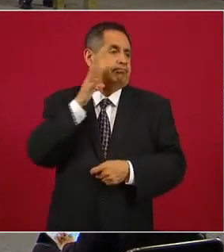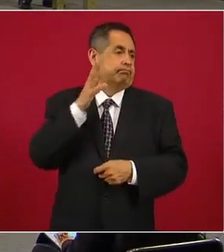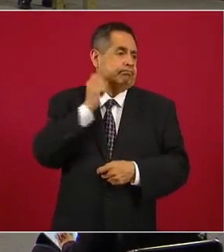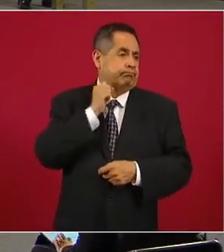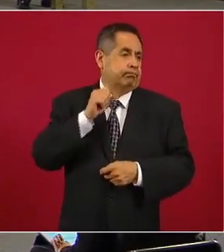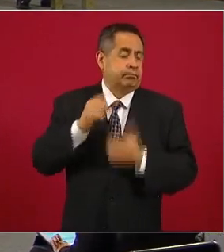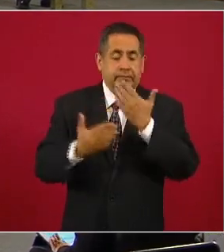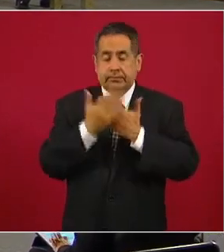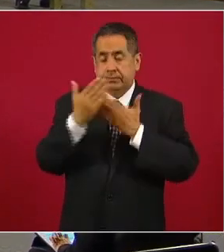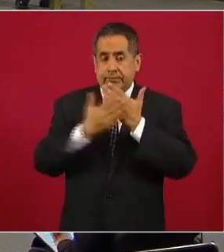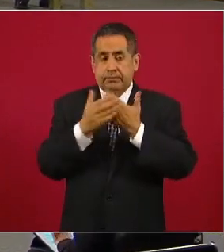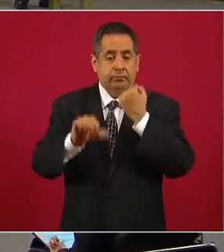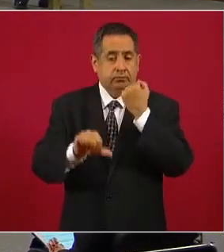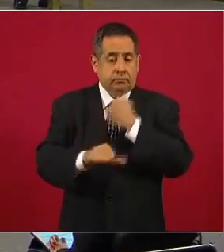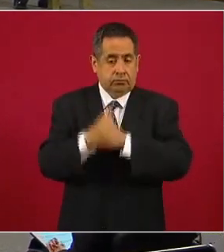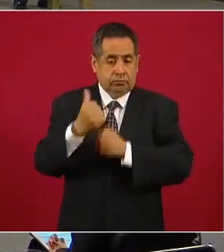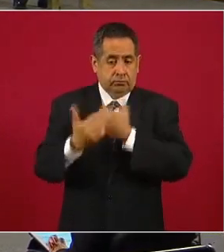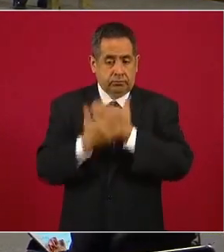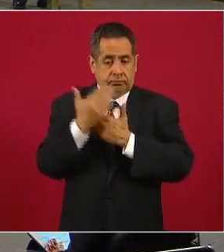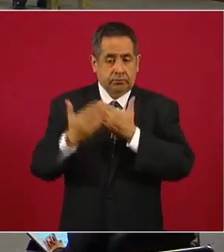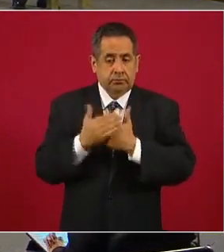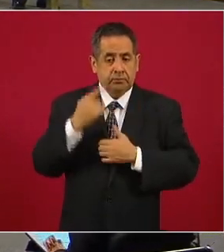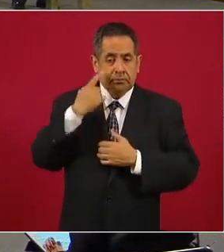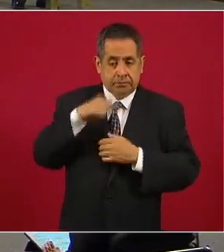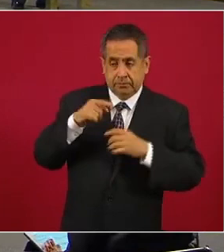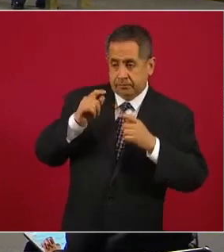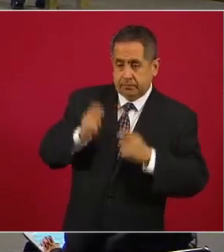mañana al Senado.